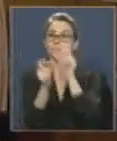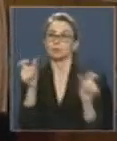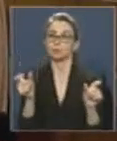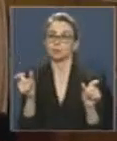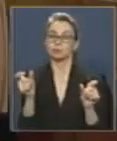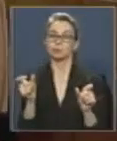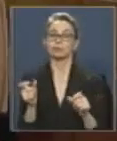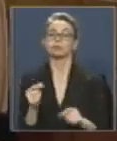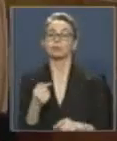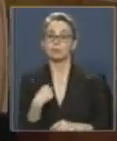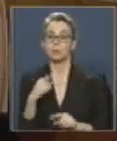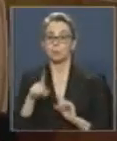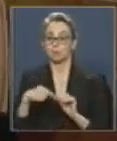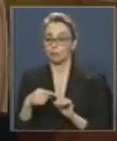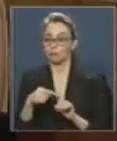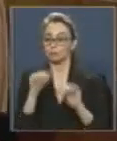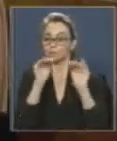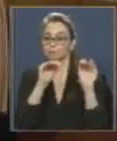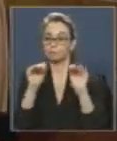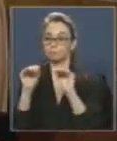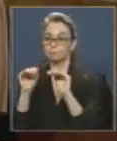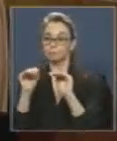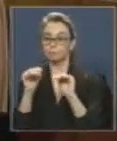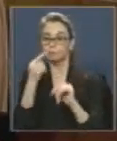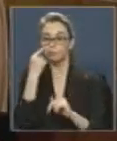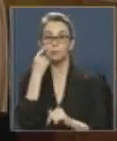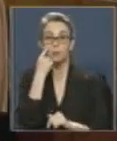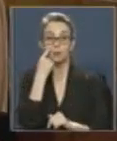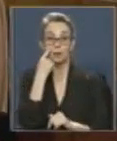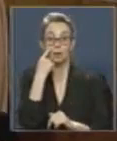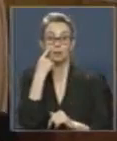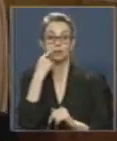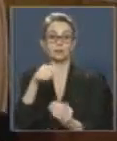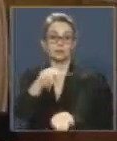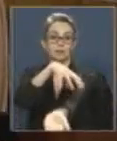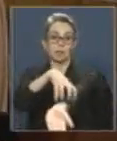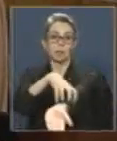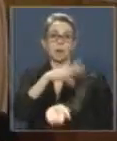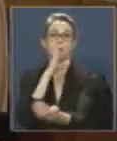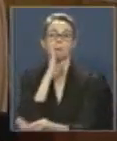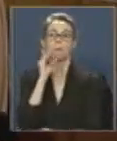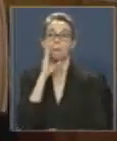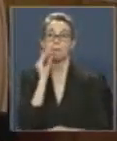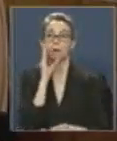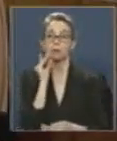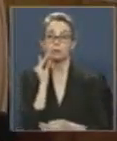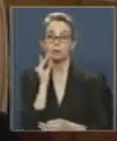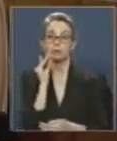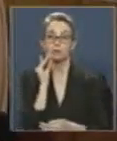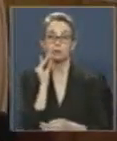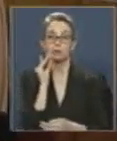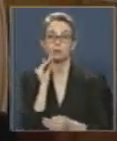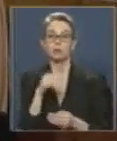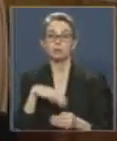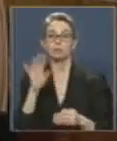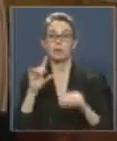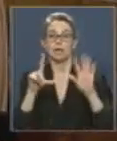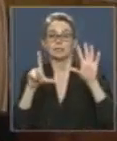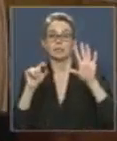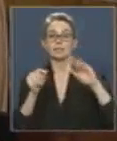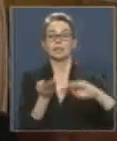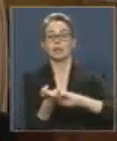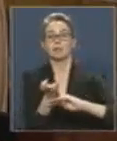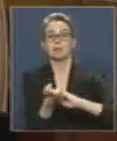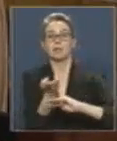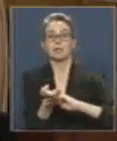presidente. Hago a la vez un llamado de alerta, ya que en la región del Biobío a la fecha han sido ingresadas más de 70